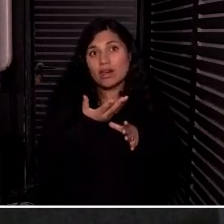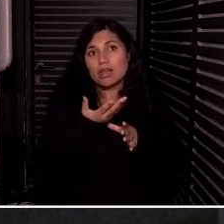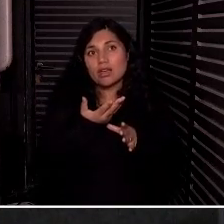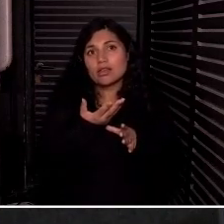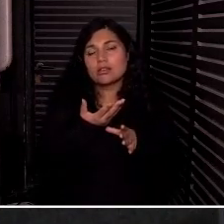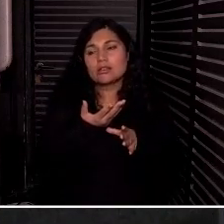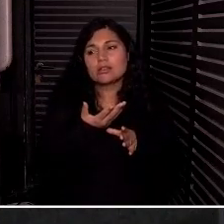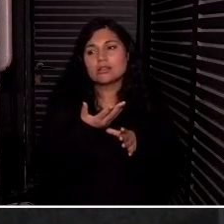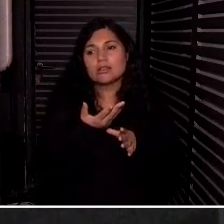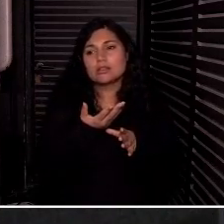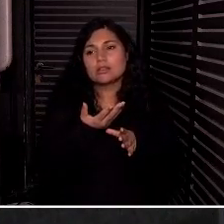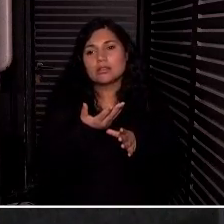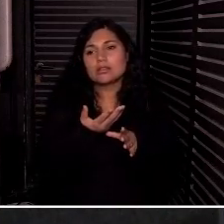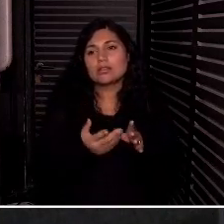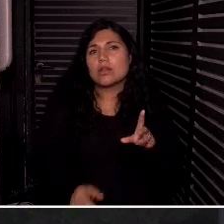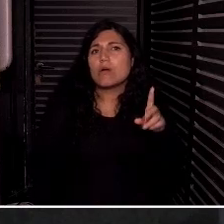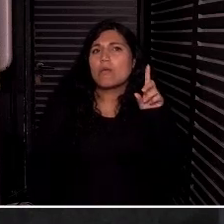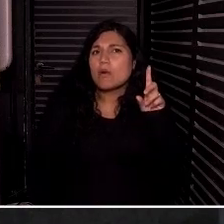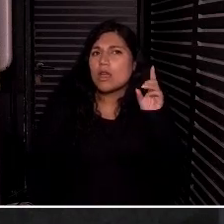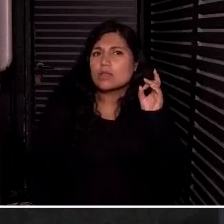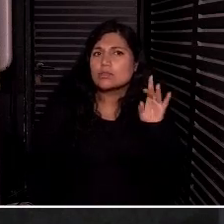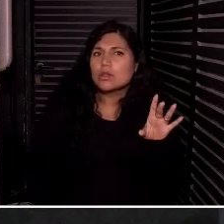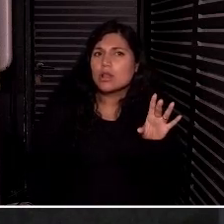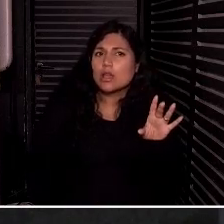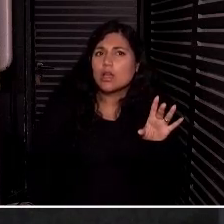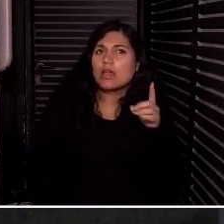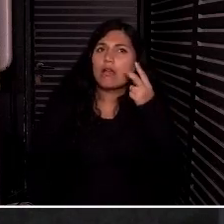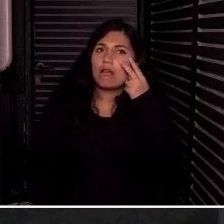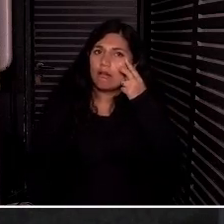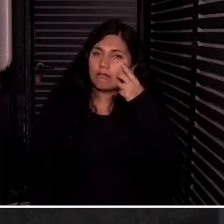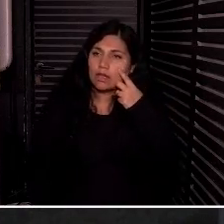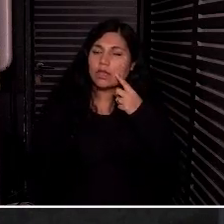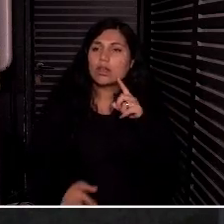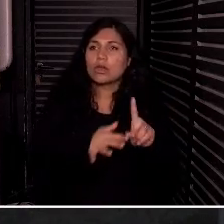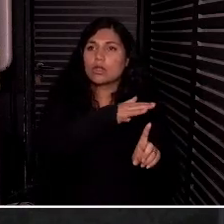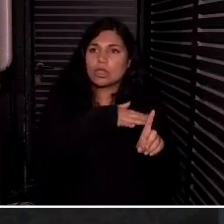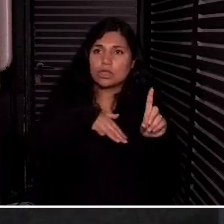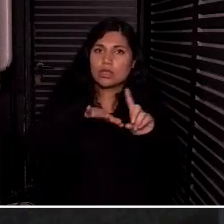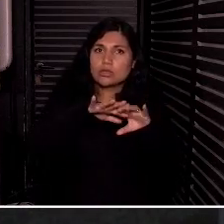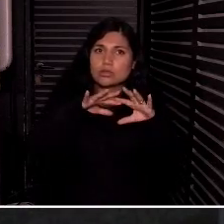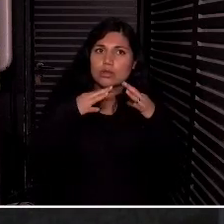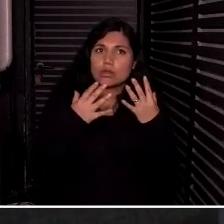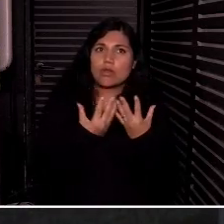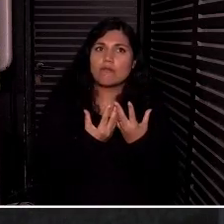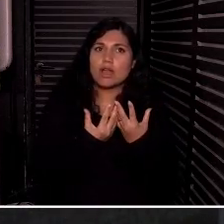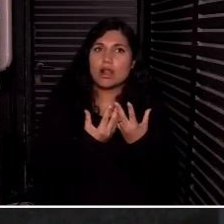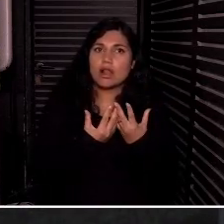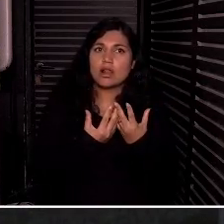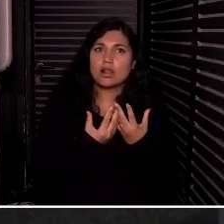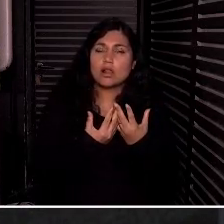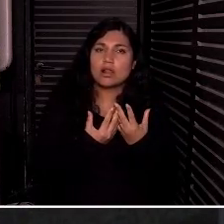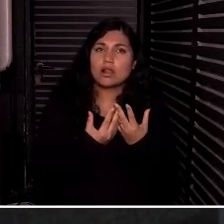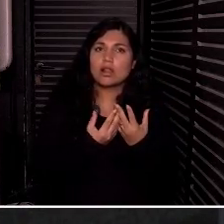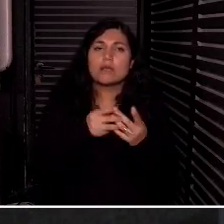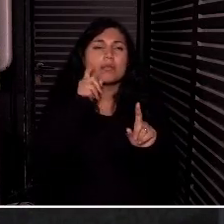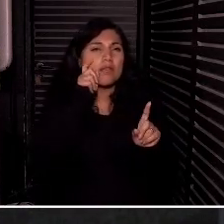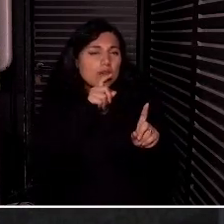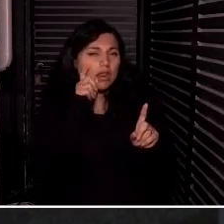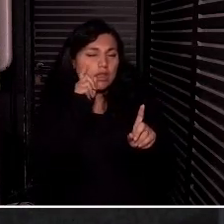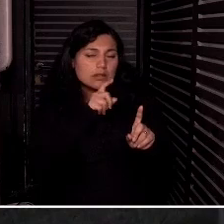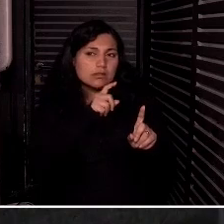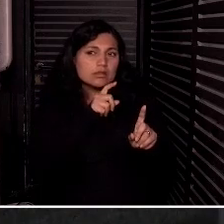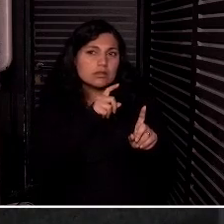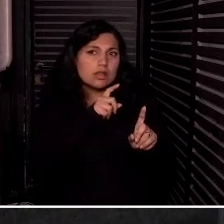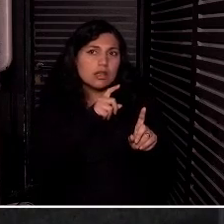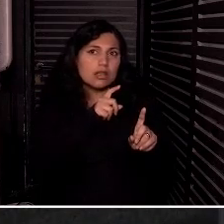si me decir como una sola respuesta es miremos el contexto global de las plataformas de las preferencias de los consumos